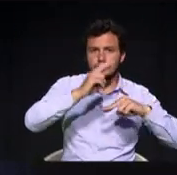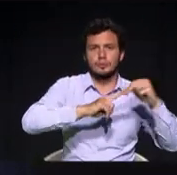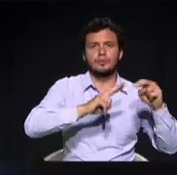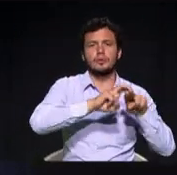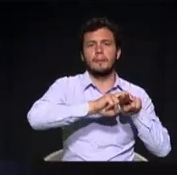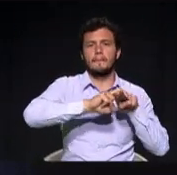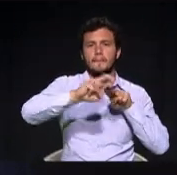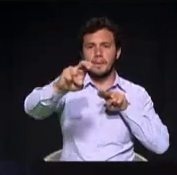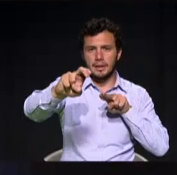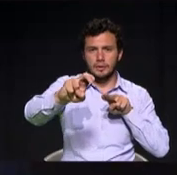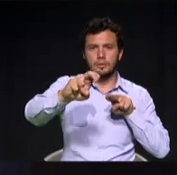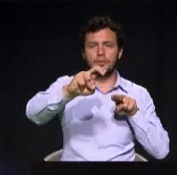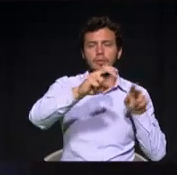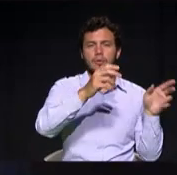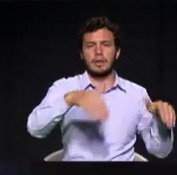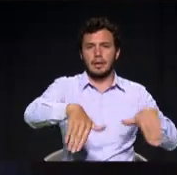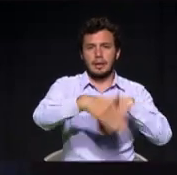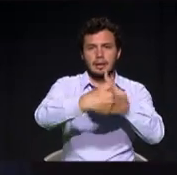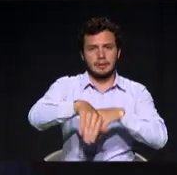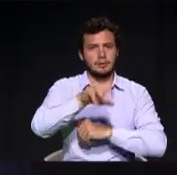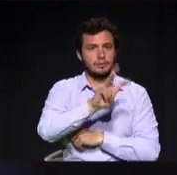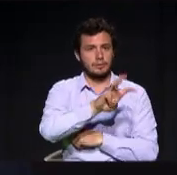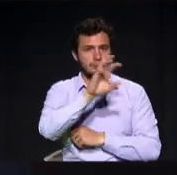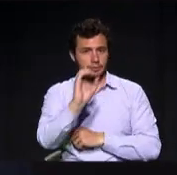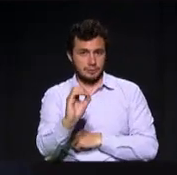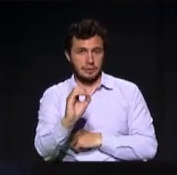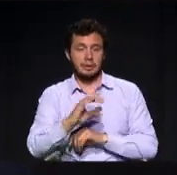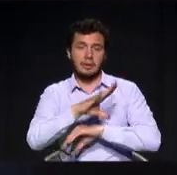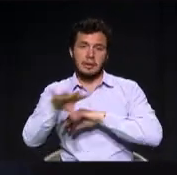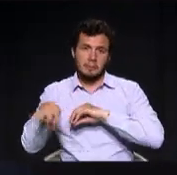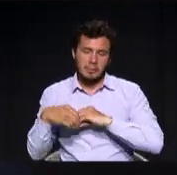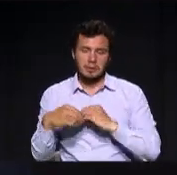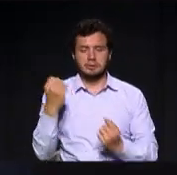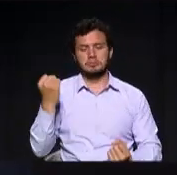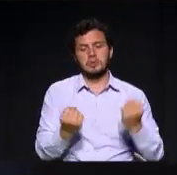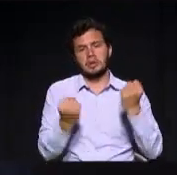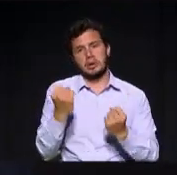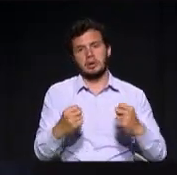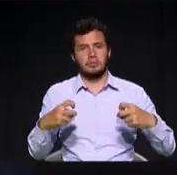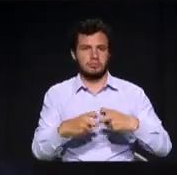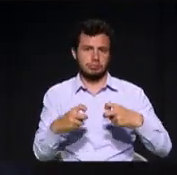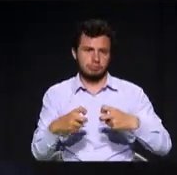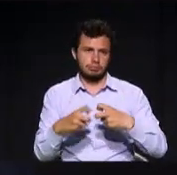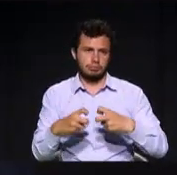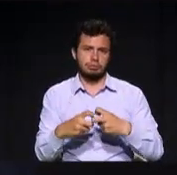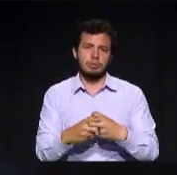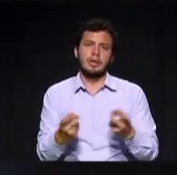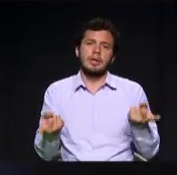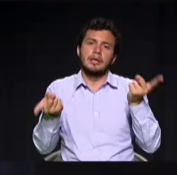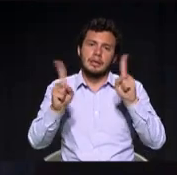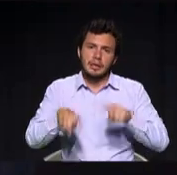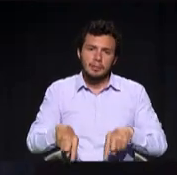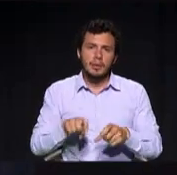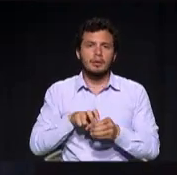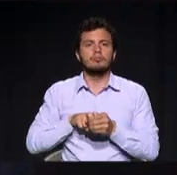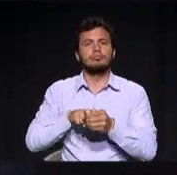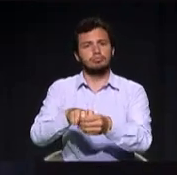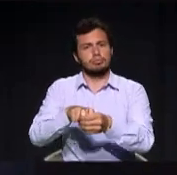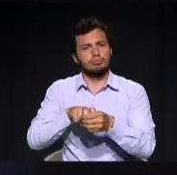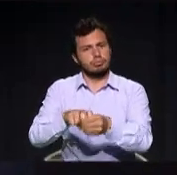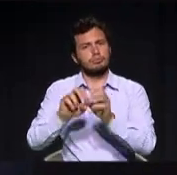incrementar el uso de los vehículos igualmente vamos a garantizar una movilidad eficiente